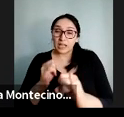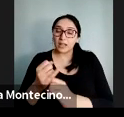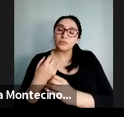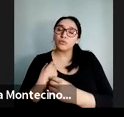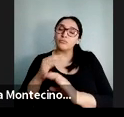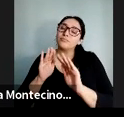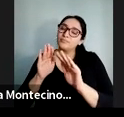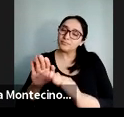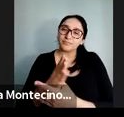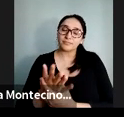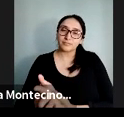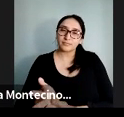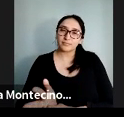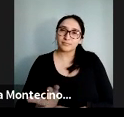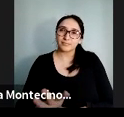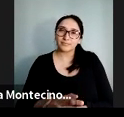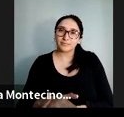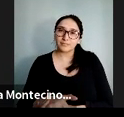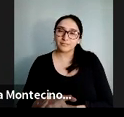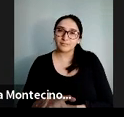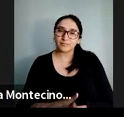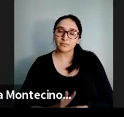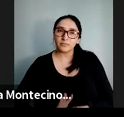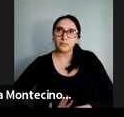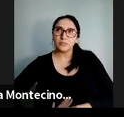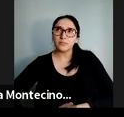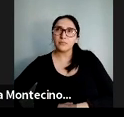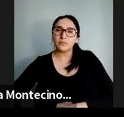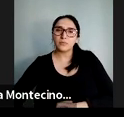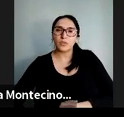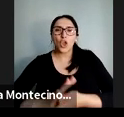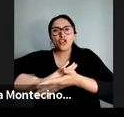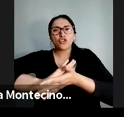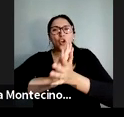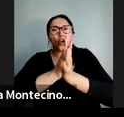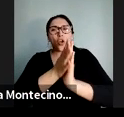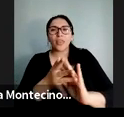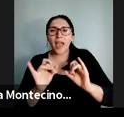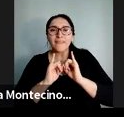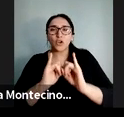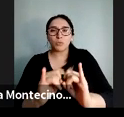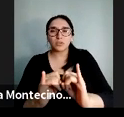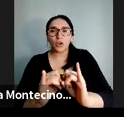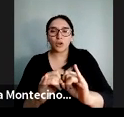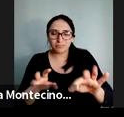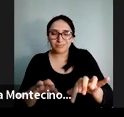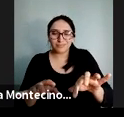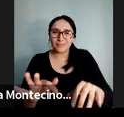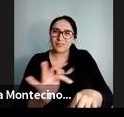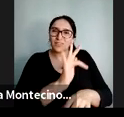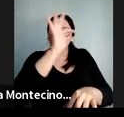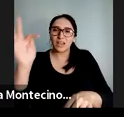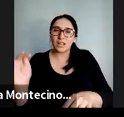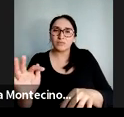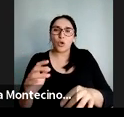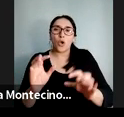siempre no dejar toda su información almacenada solo en esta página de Facebook o en esta página de Instagram